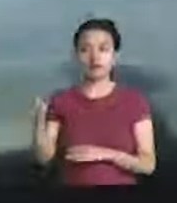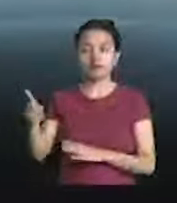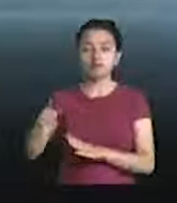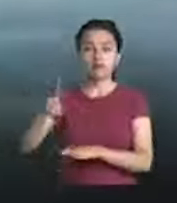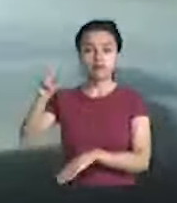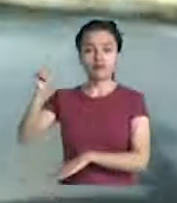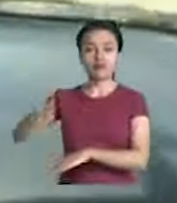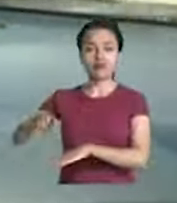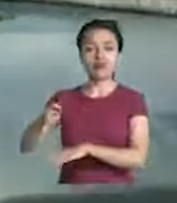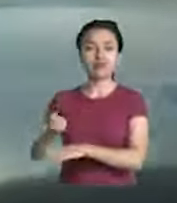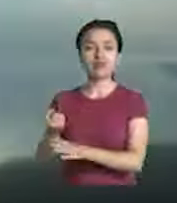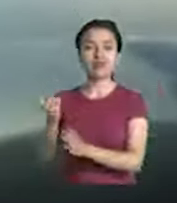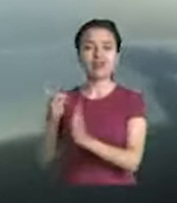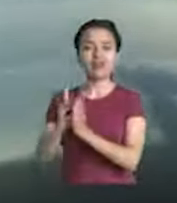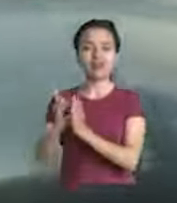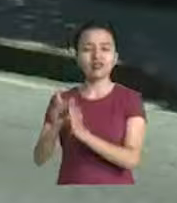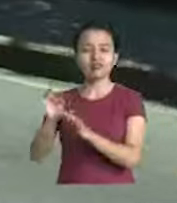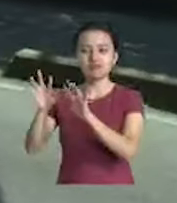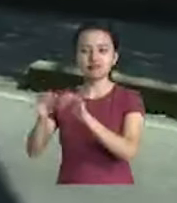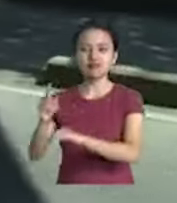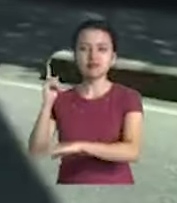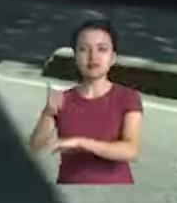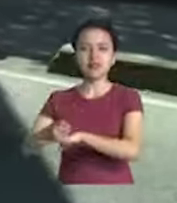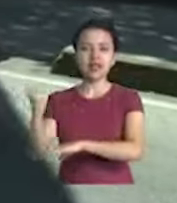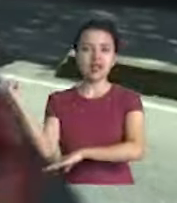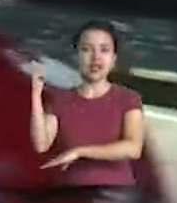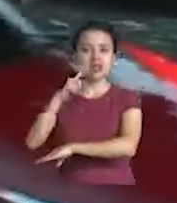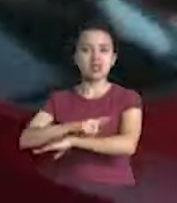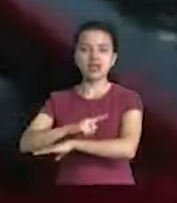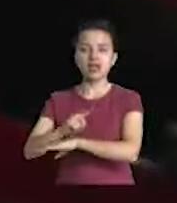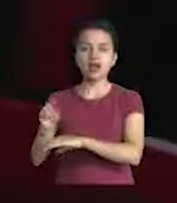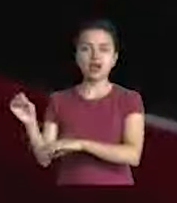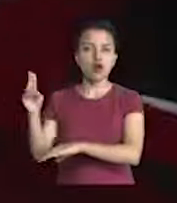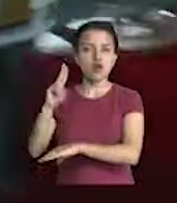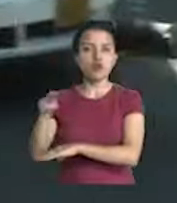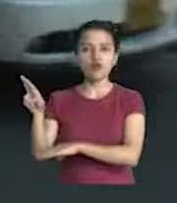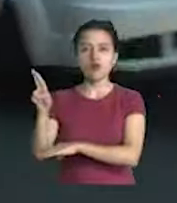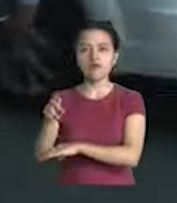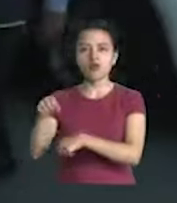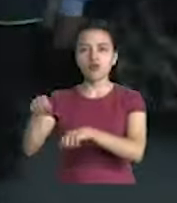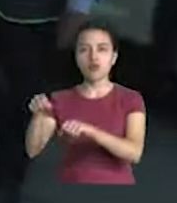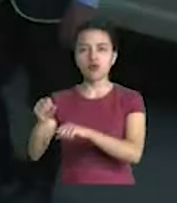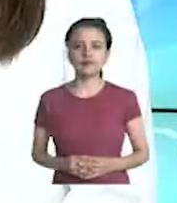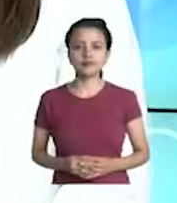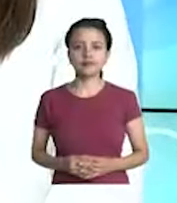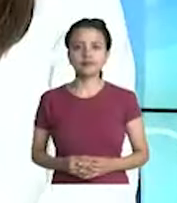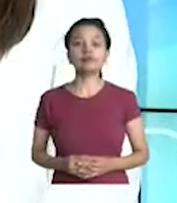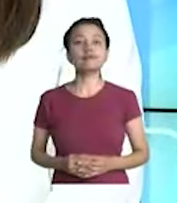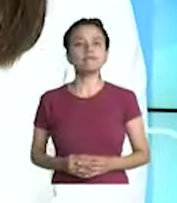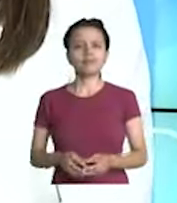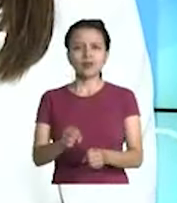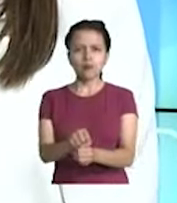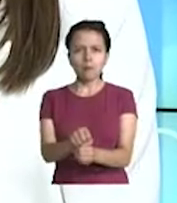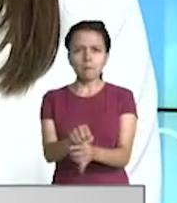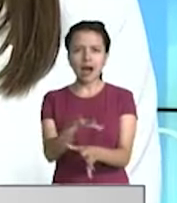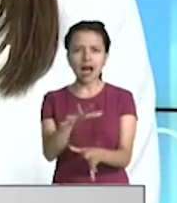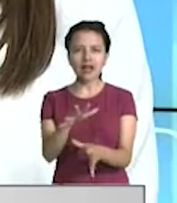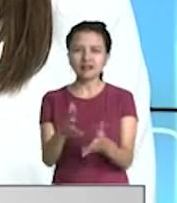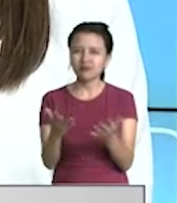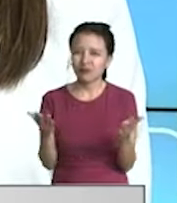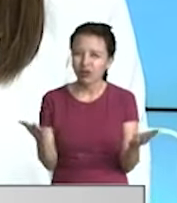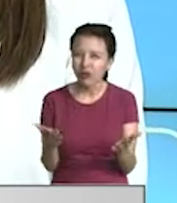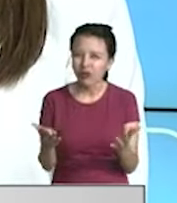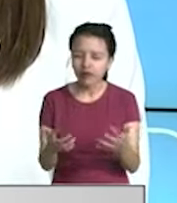moto, debido a esta inversión térmica que se está dando en el ambiente de los norte santandereanos. Una explosión en la bodega